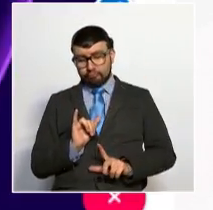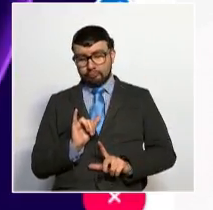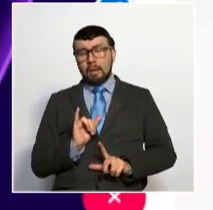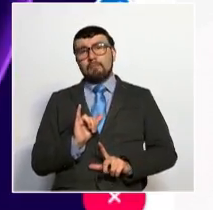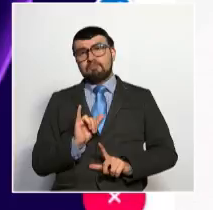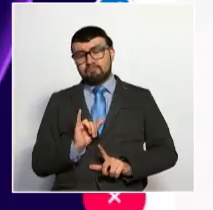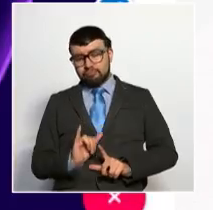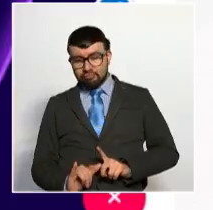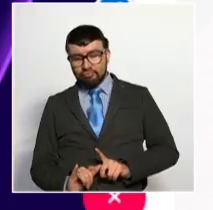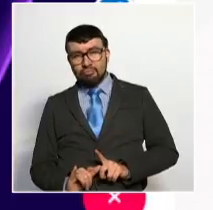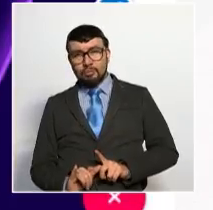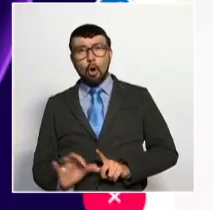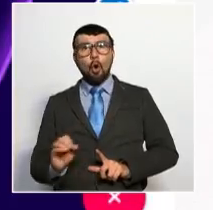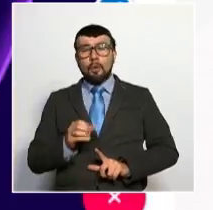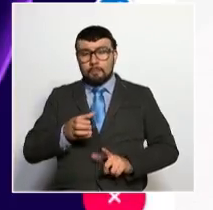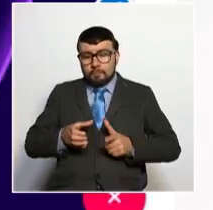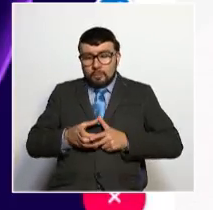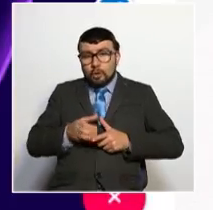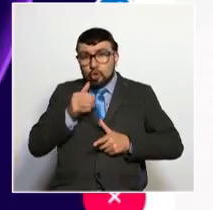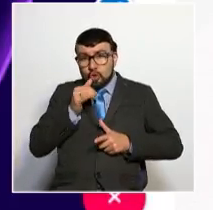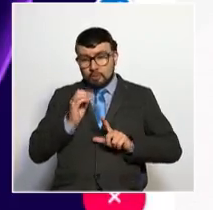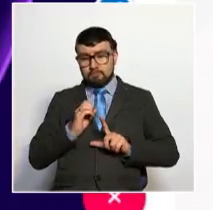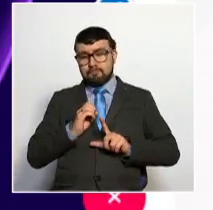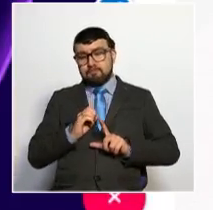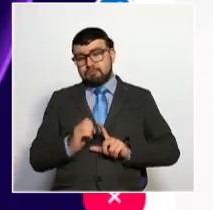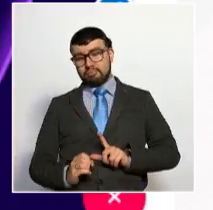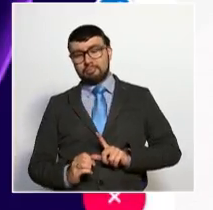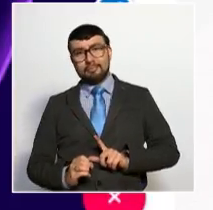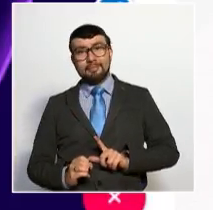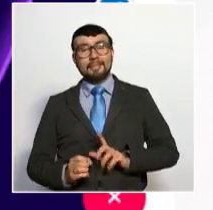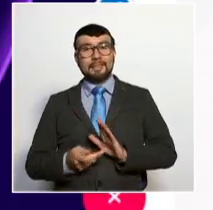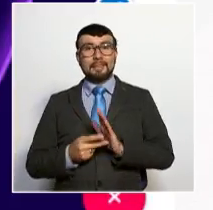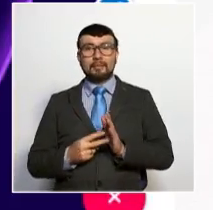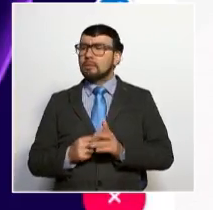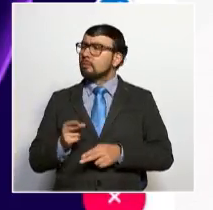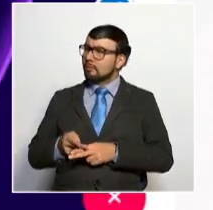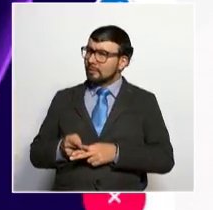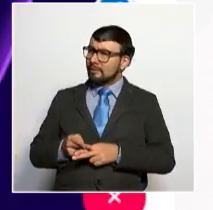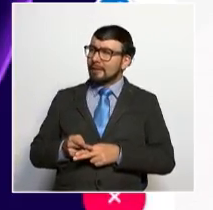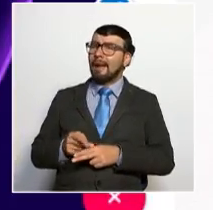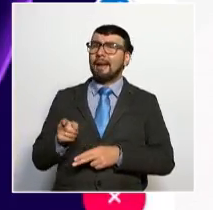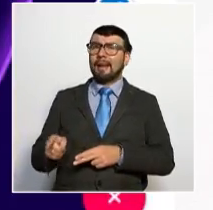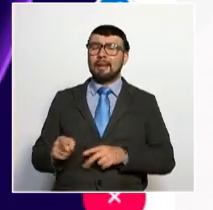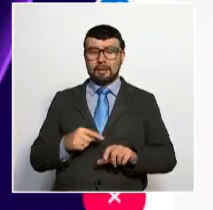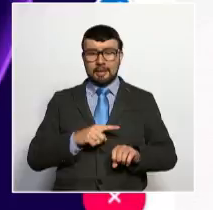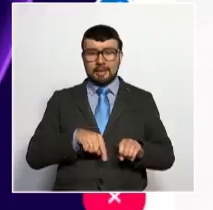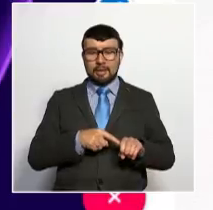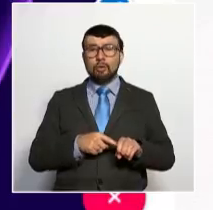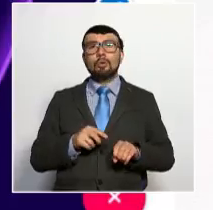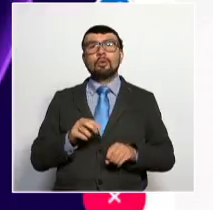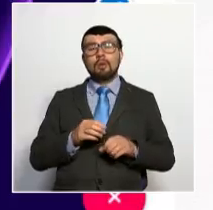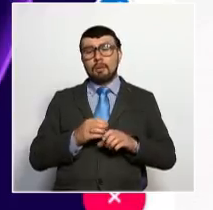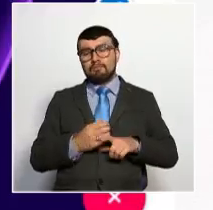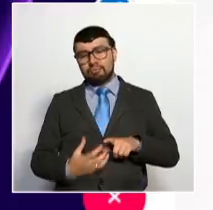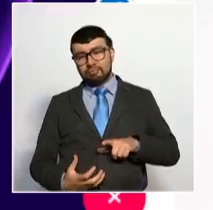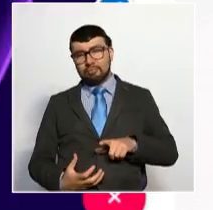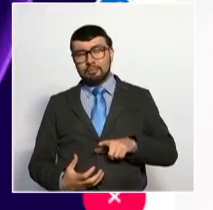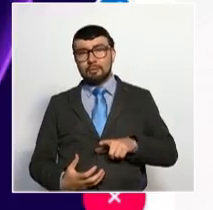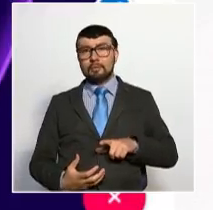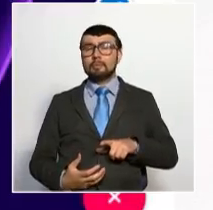se sale acá o cuando el recto se sale acá. Entonces se llama rectocele. Rectocele. Sí, se